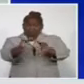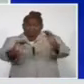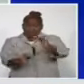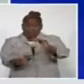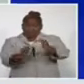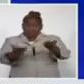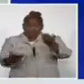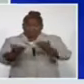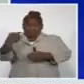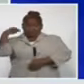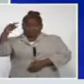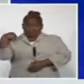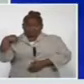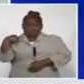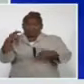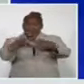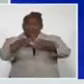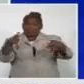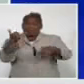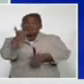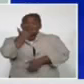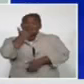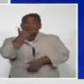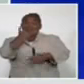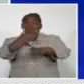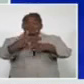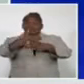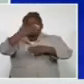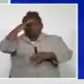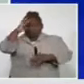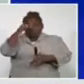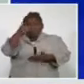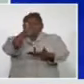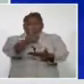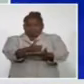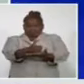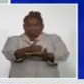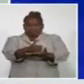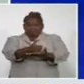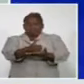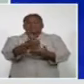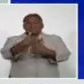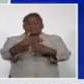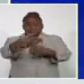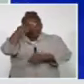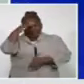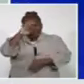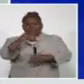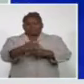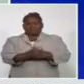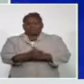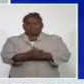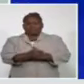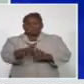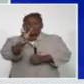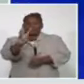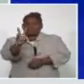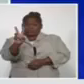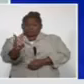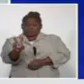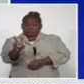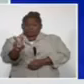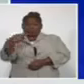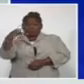mayor transmisión de la provincia de Santiago ha estado siempre y se mantiene en el municipio cabecera, Santiago de Cuba 32, que ayer confirma